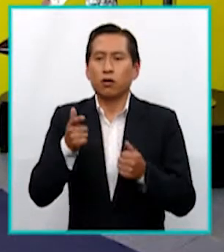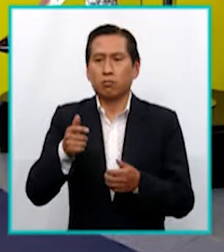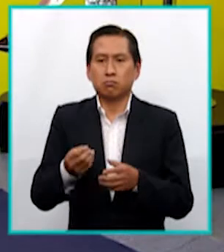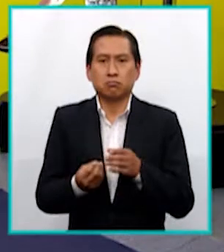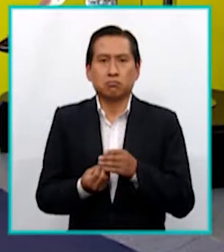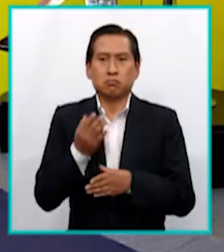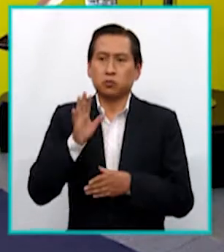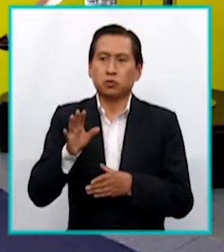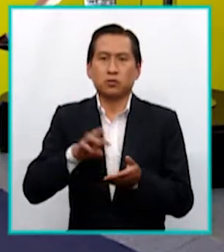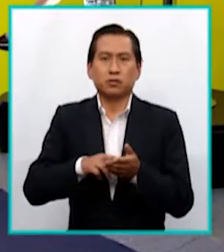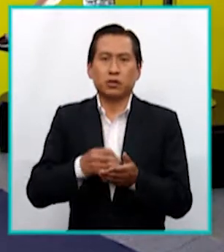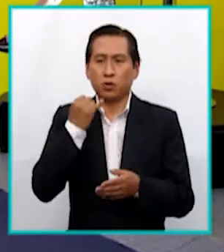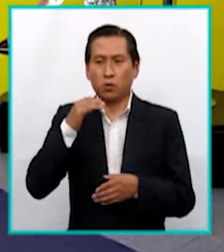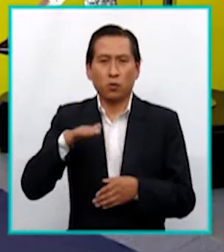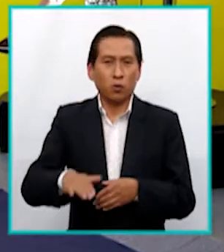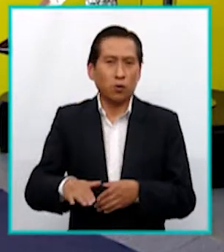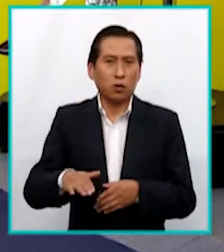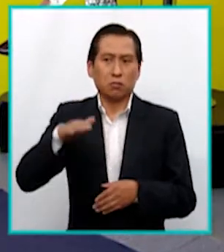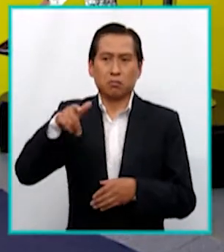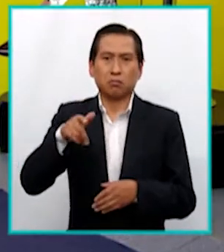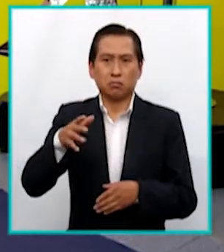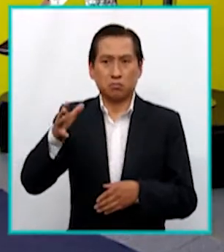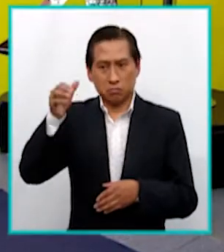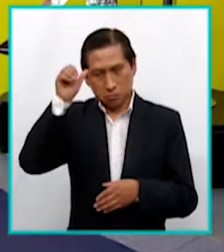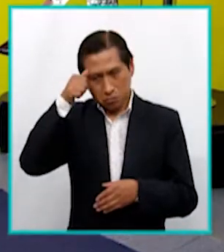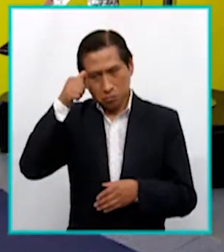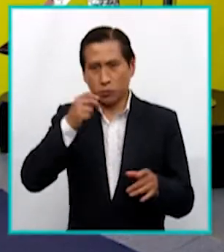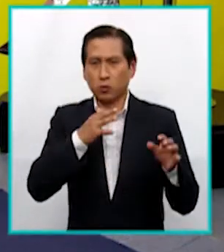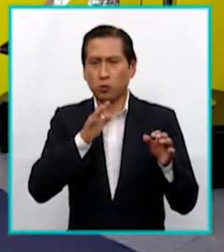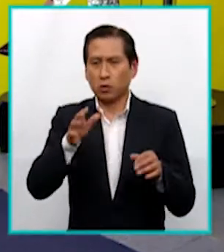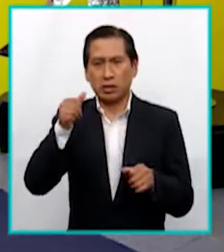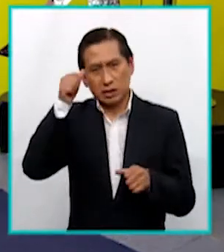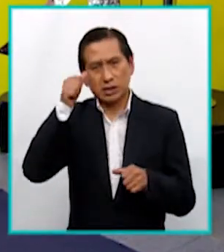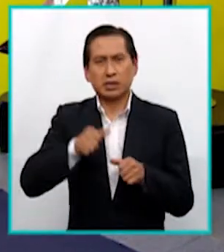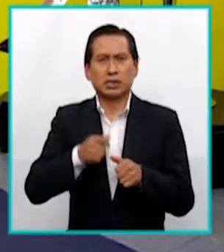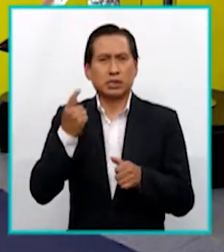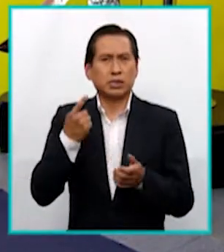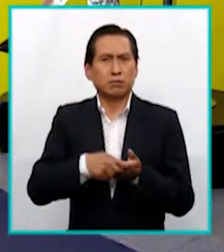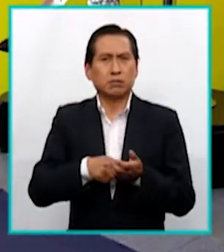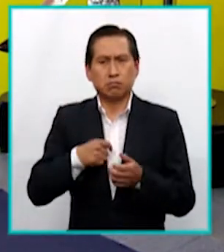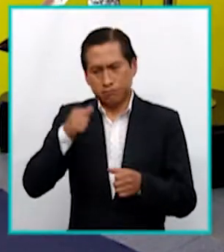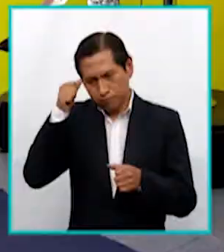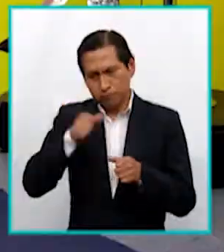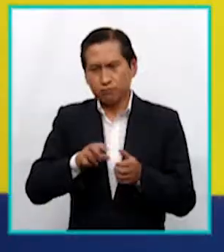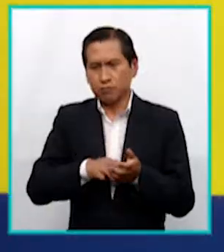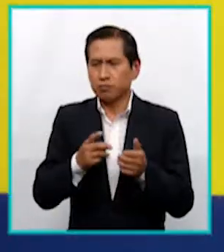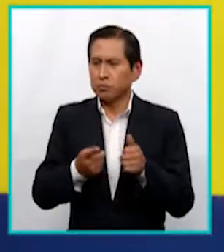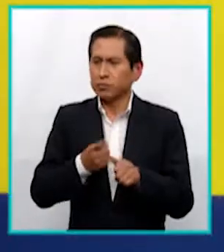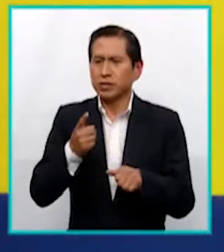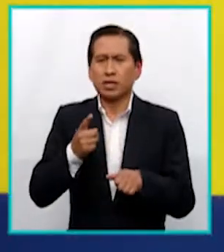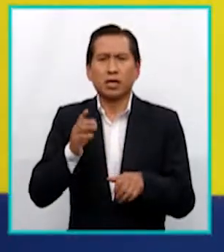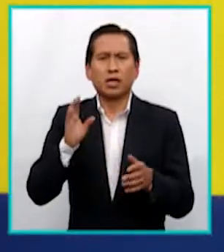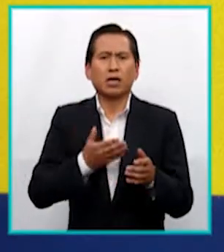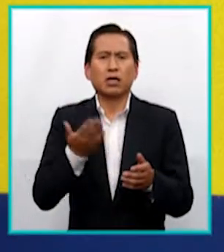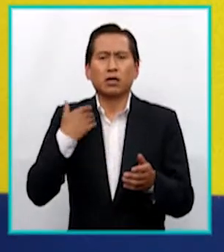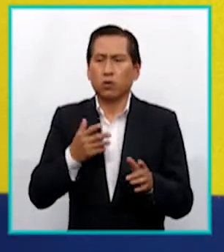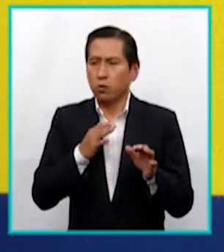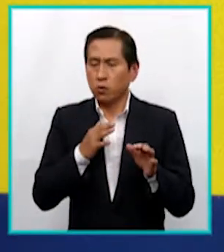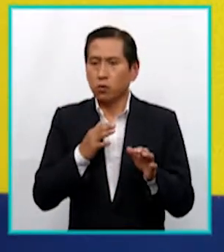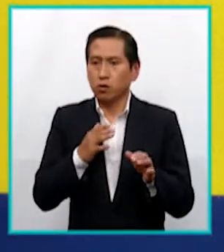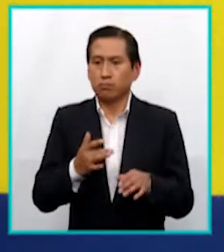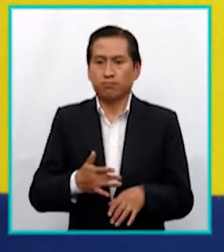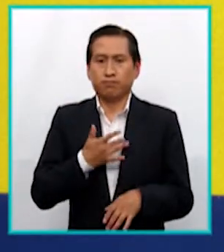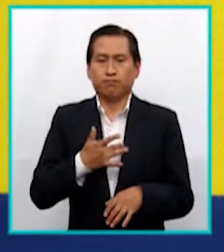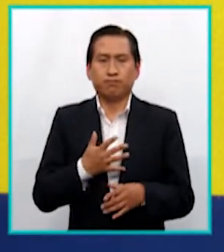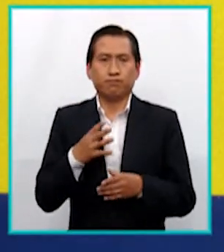crecer desde esos primeros momentos que son realmente inolvidables. Uno siempre se acuerda de la primera canción que hizo, que le tocó, que le